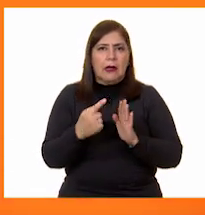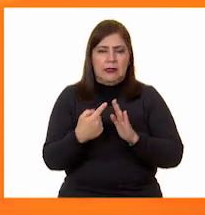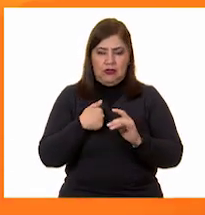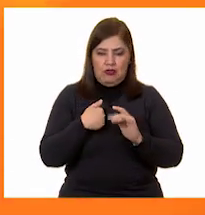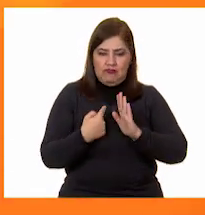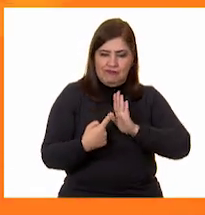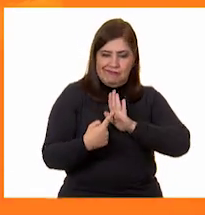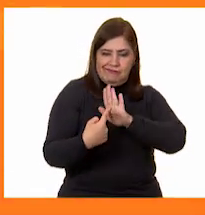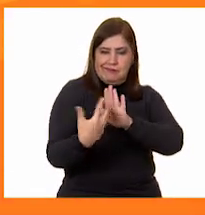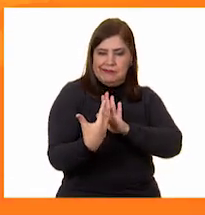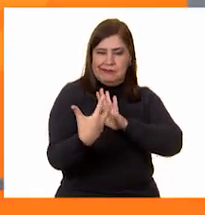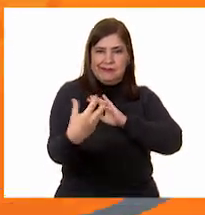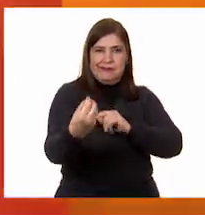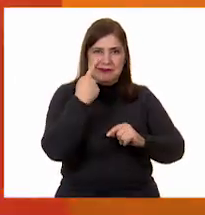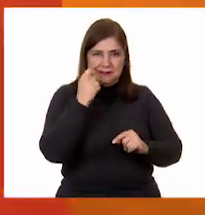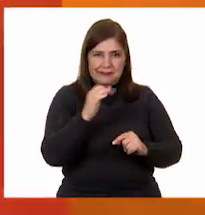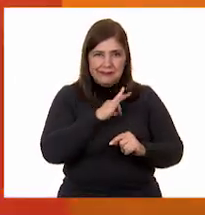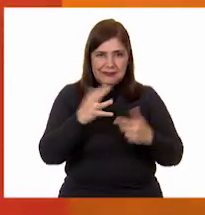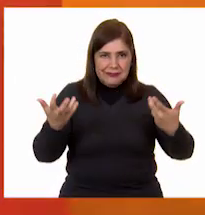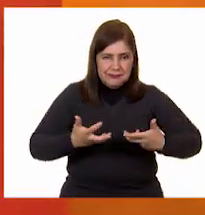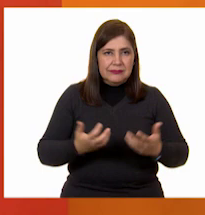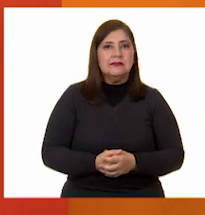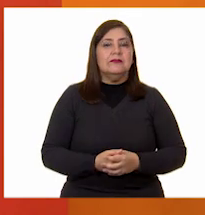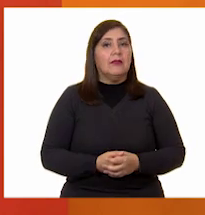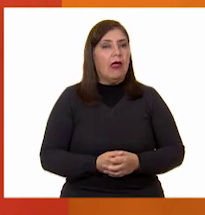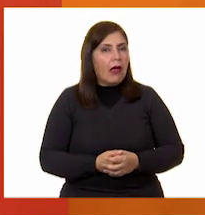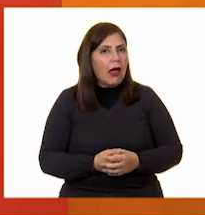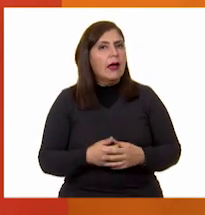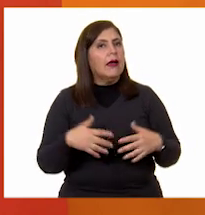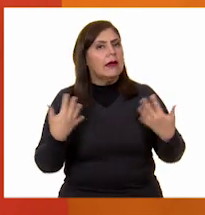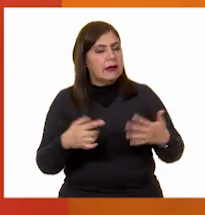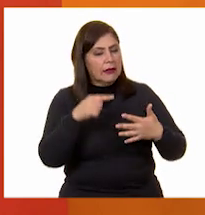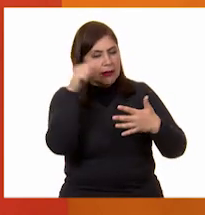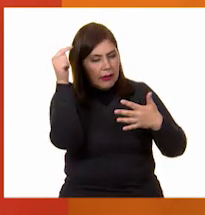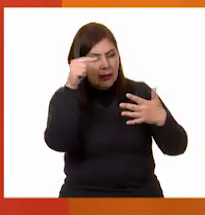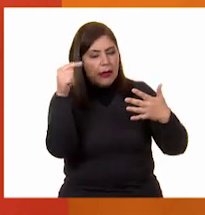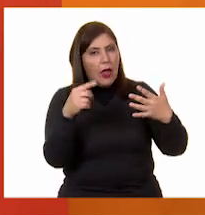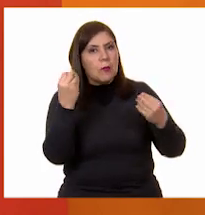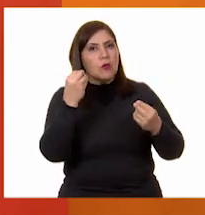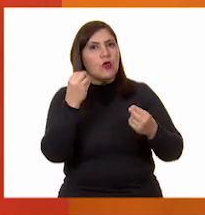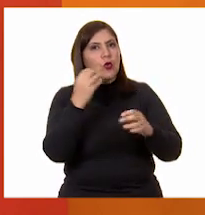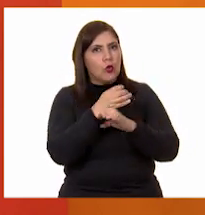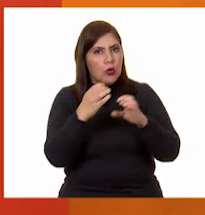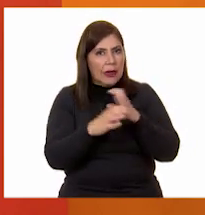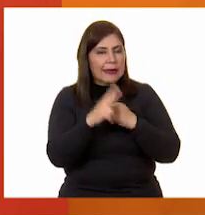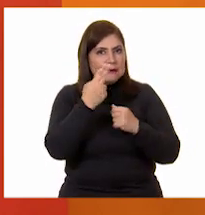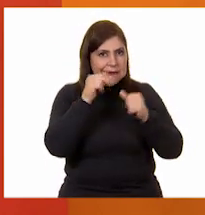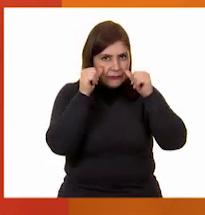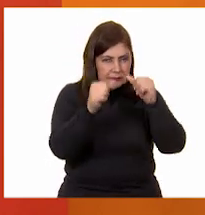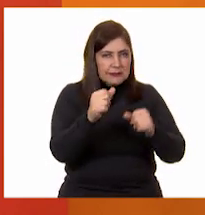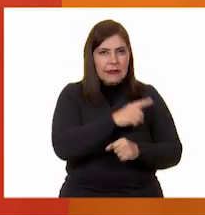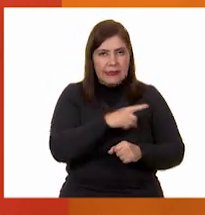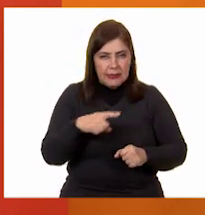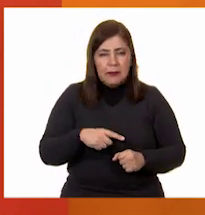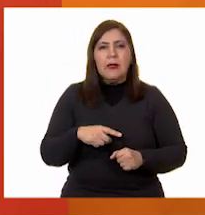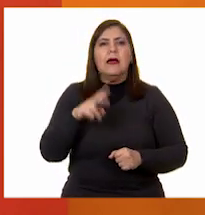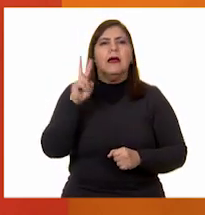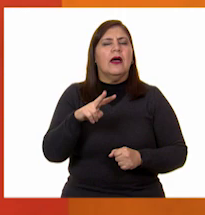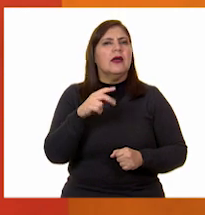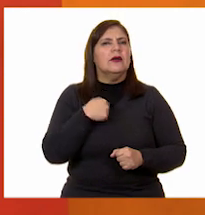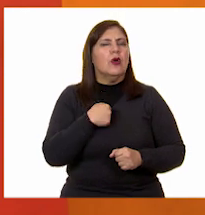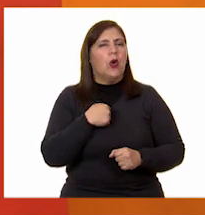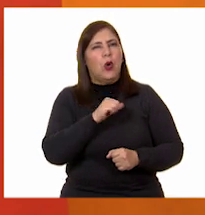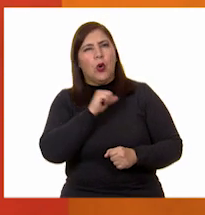nuestras acciones. ¿Cuántas cosas hay por tomar en cuenta? Otra duda que me surge es sobre el uso